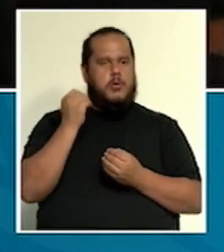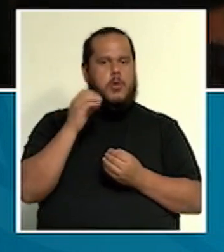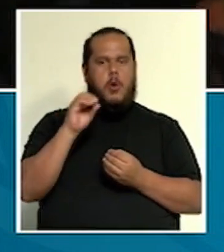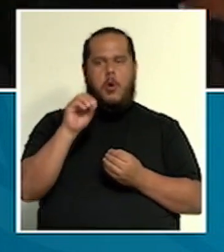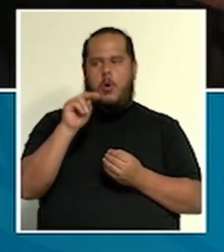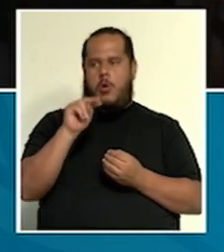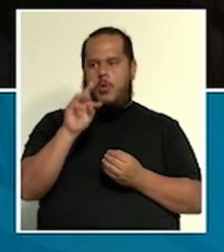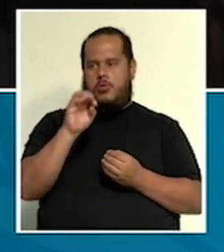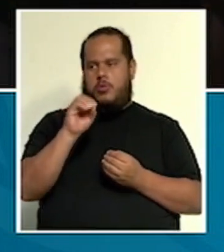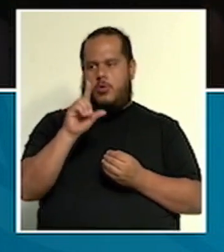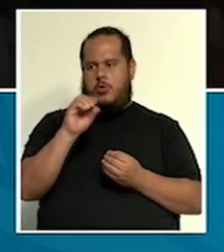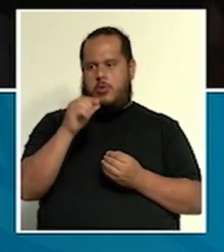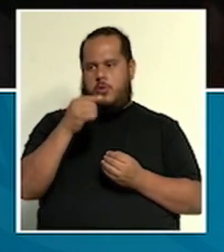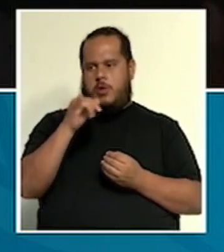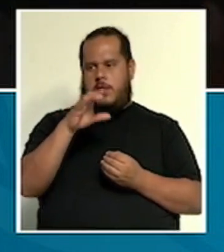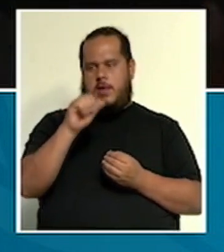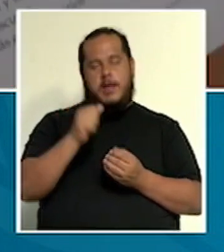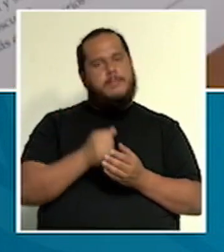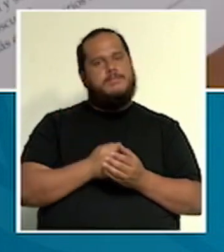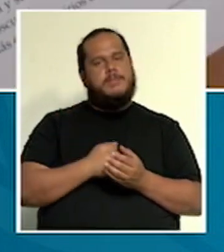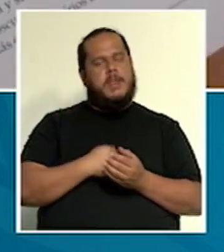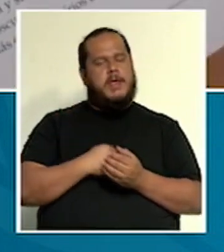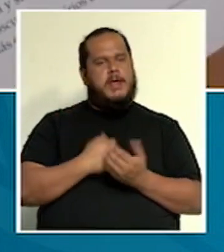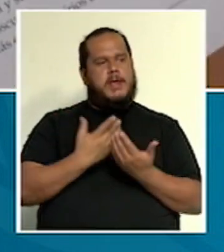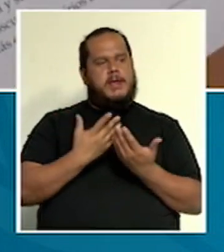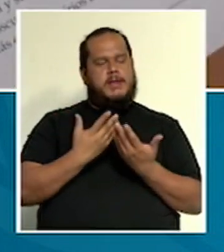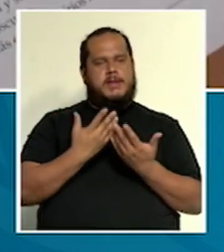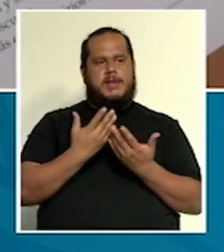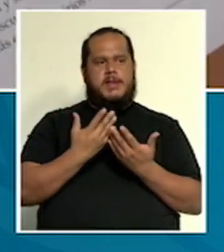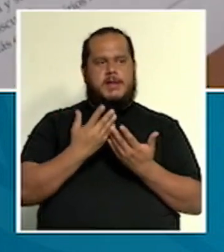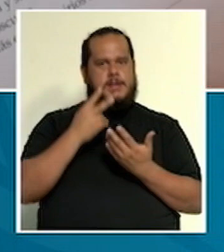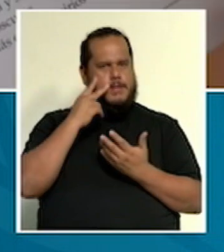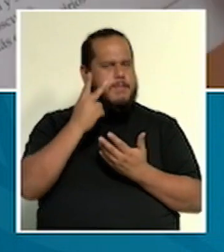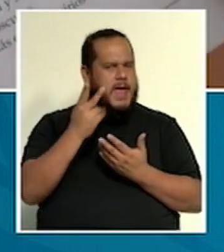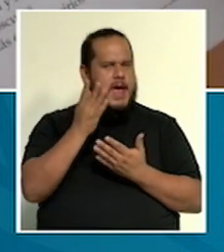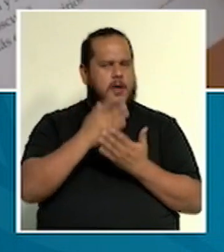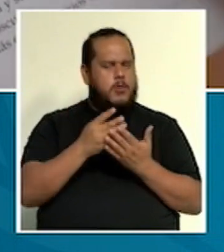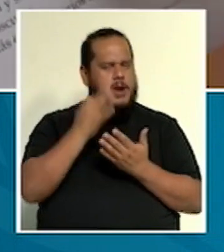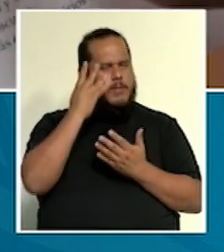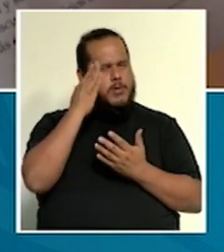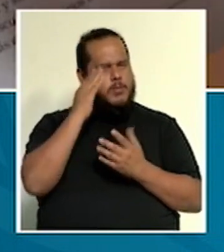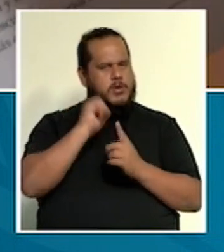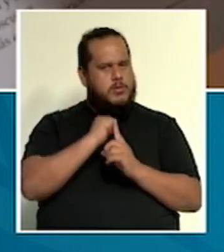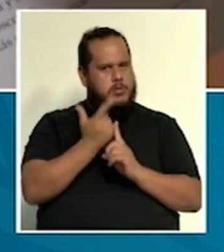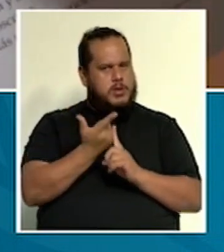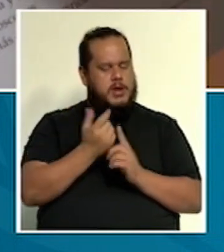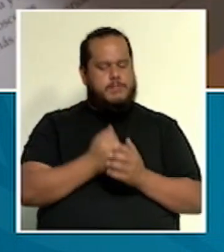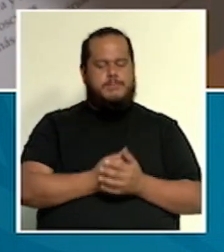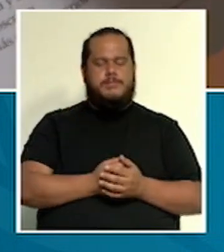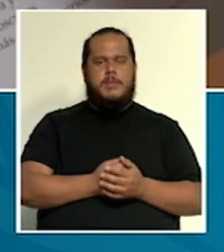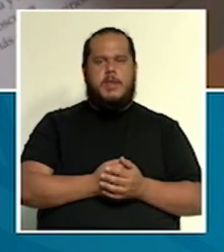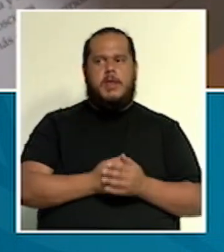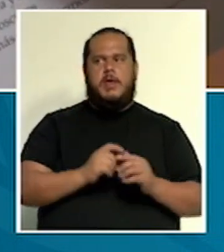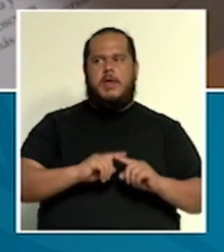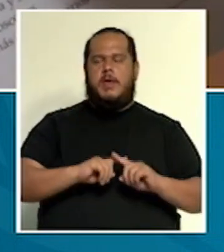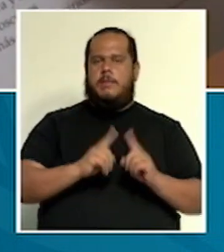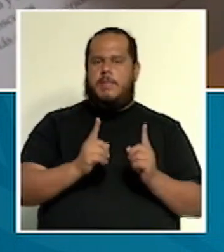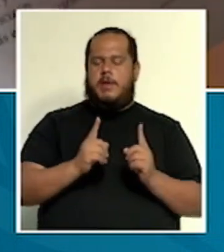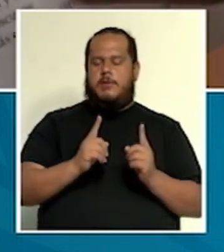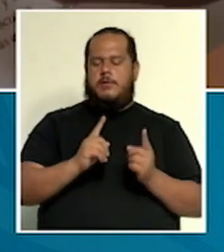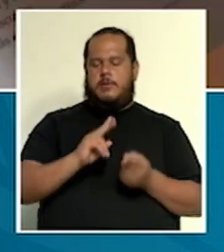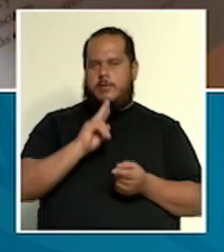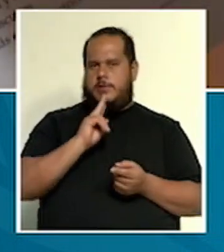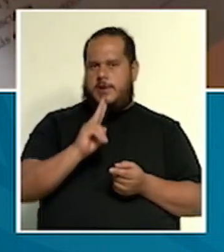ontológica, se asoma algo de preocupación social, pero